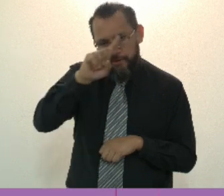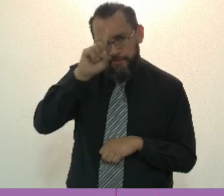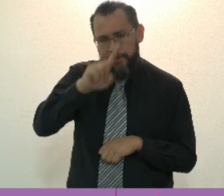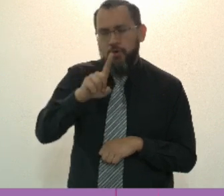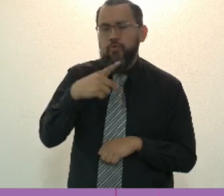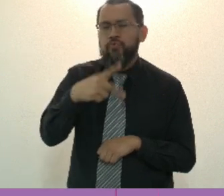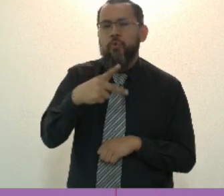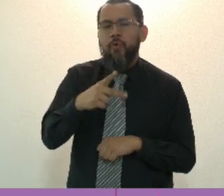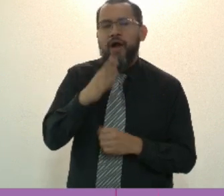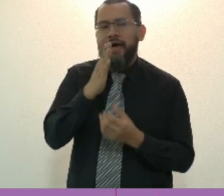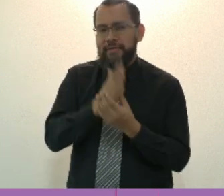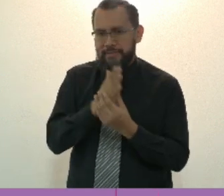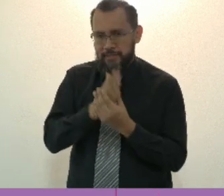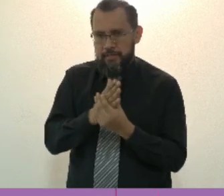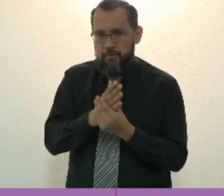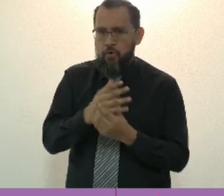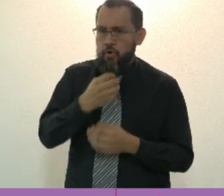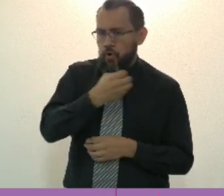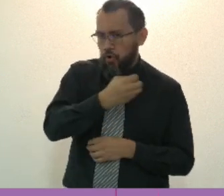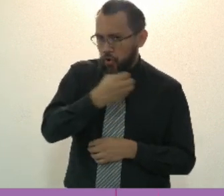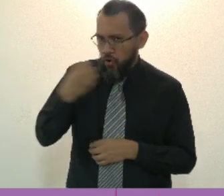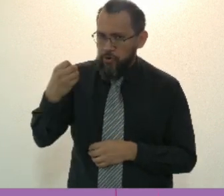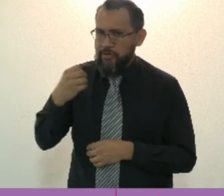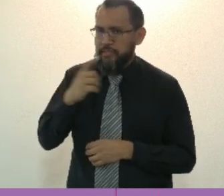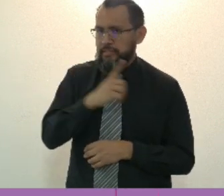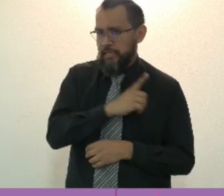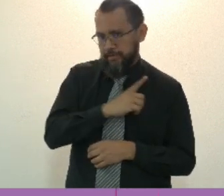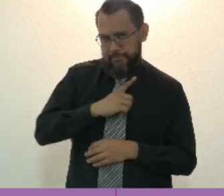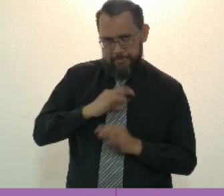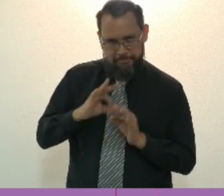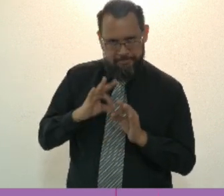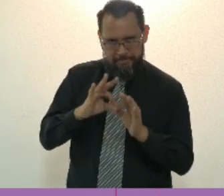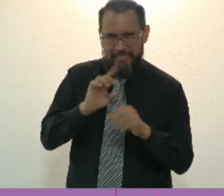los archivos organizados y al día. Gracias.